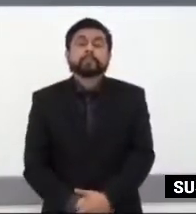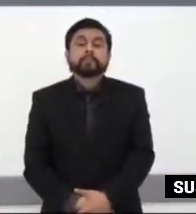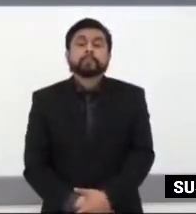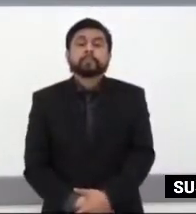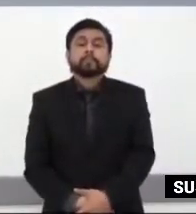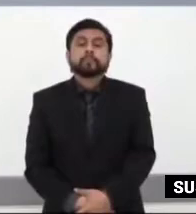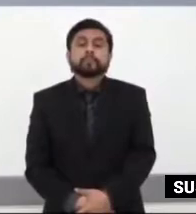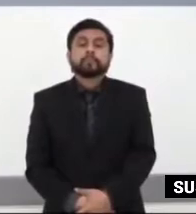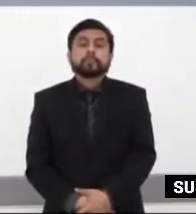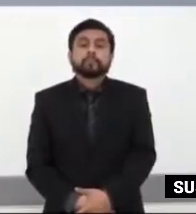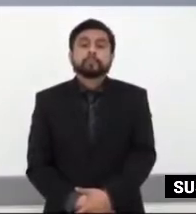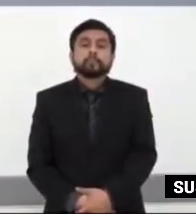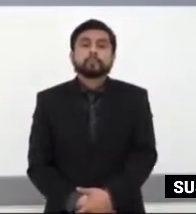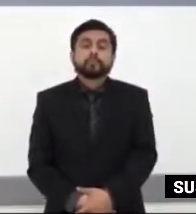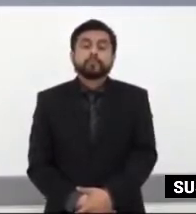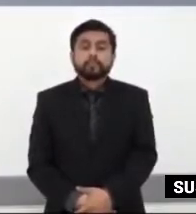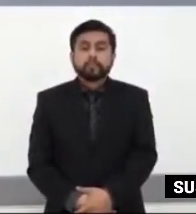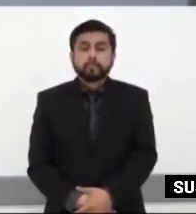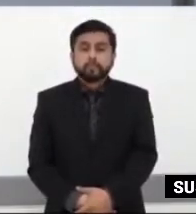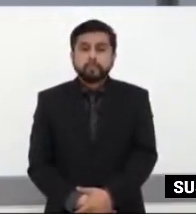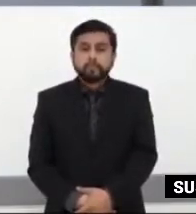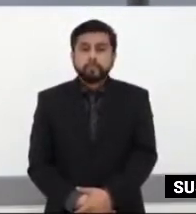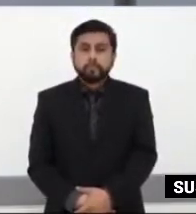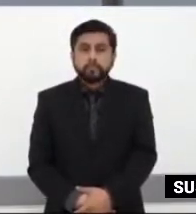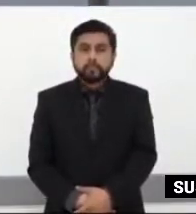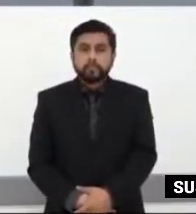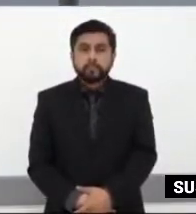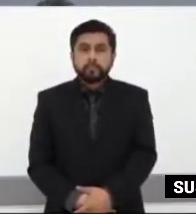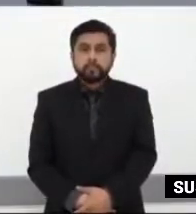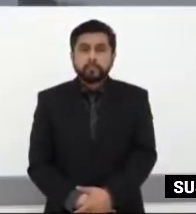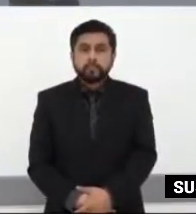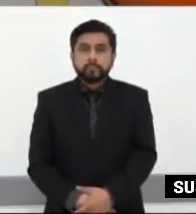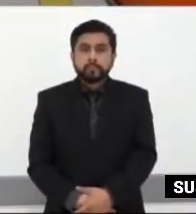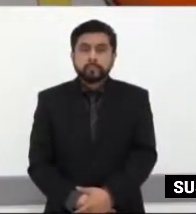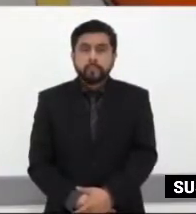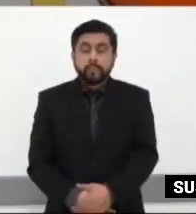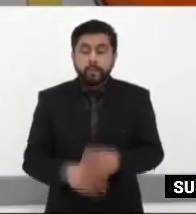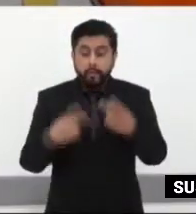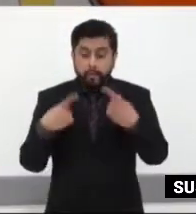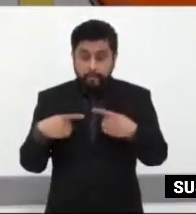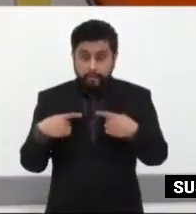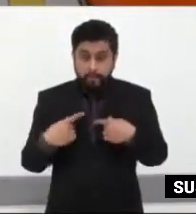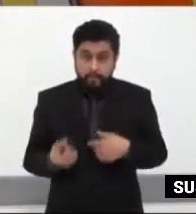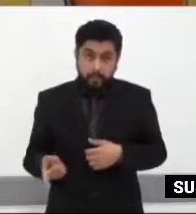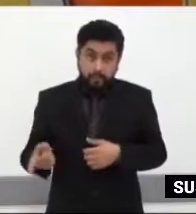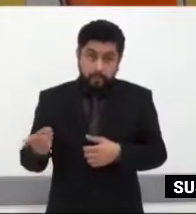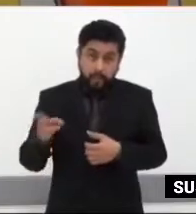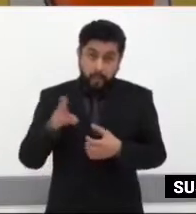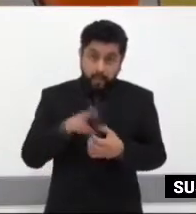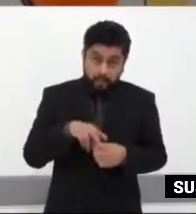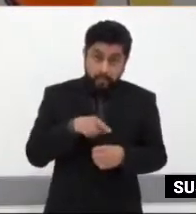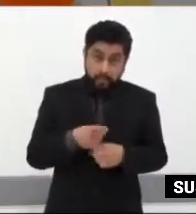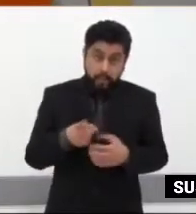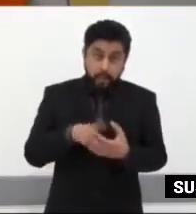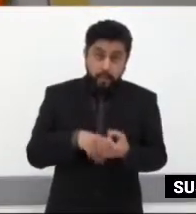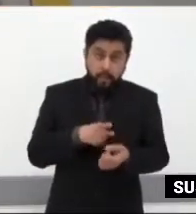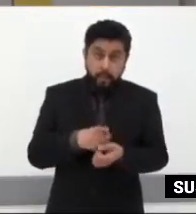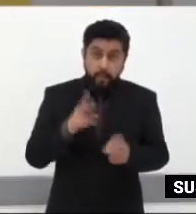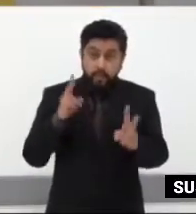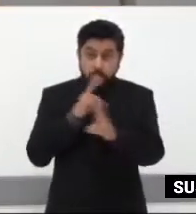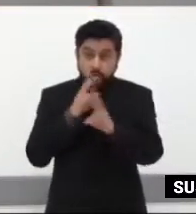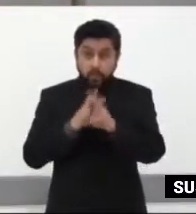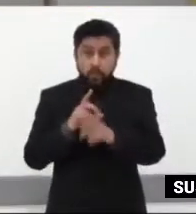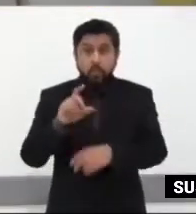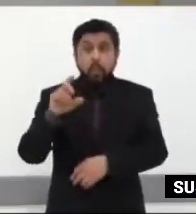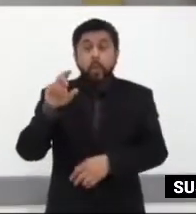¿Cuántos pacientes COVID se van a poder atender aquí? Pacientes hospitalizados son con ventilador